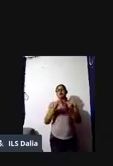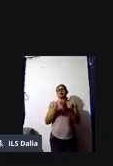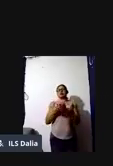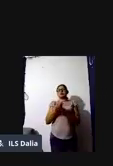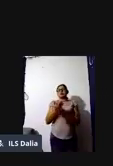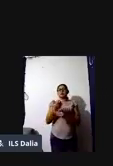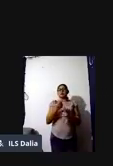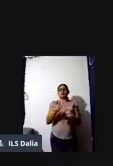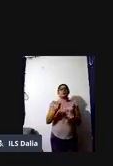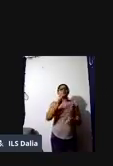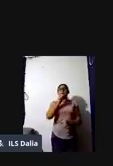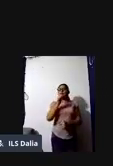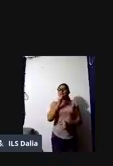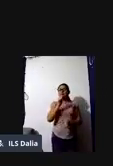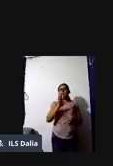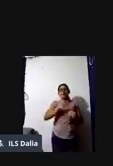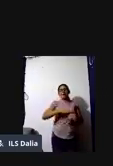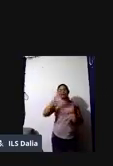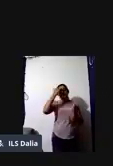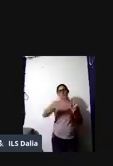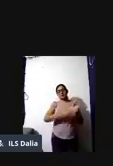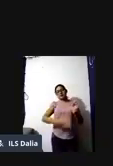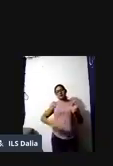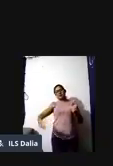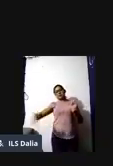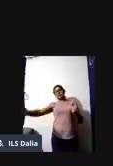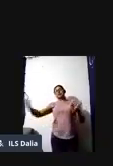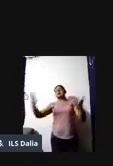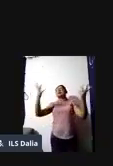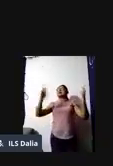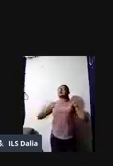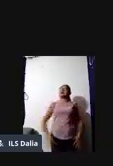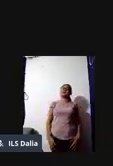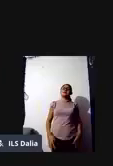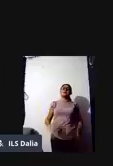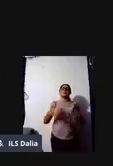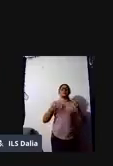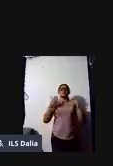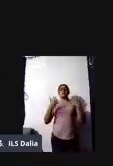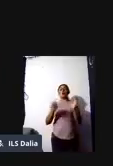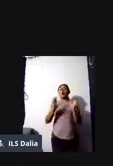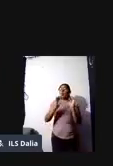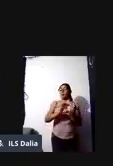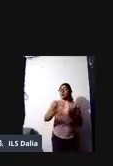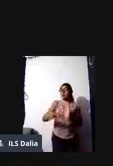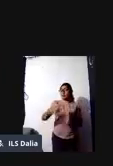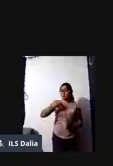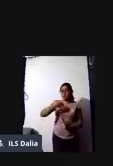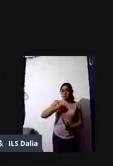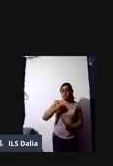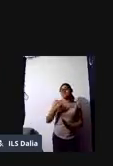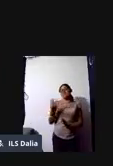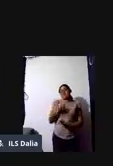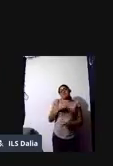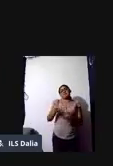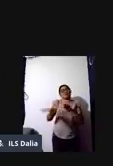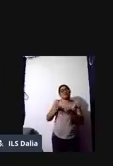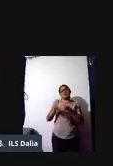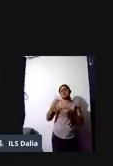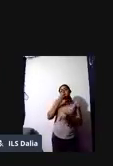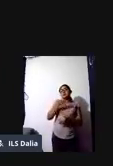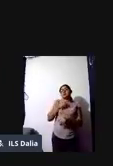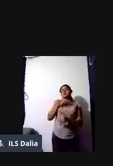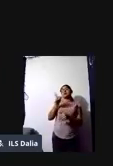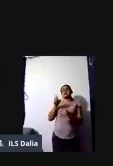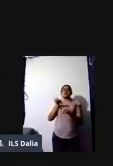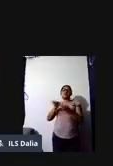una persona que está saliendo porque necesita proveer? ¿O qué pasa si soy una persona que está pidiéndole a sus empleadas y empleados